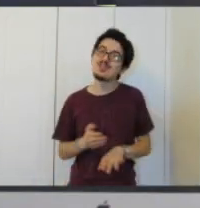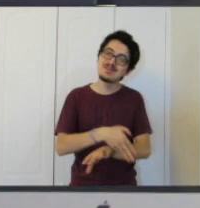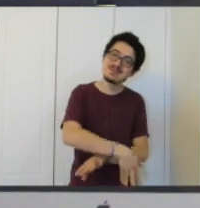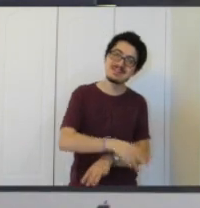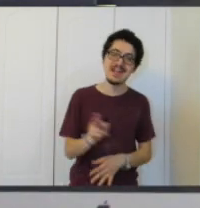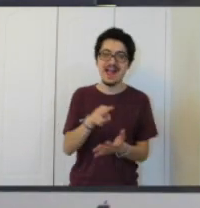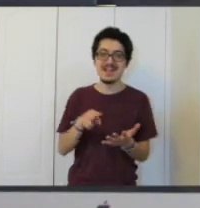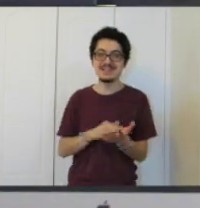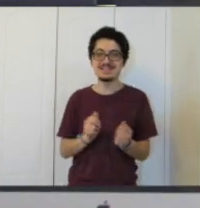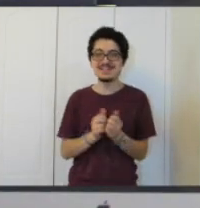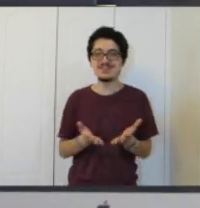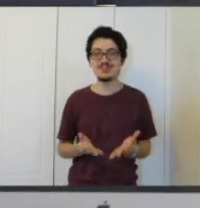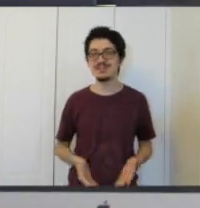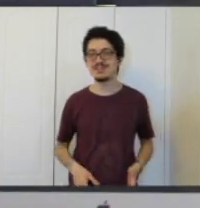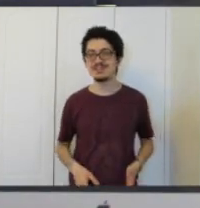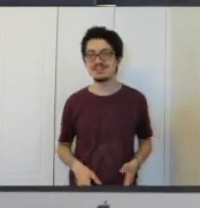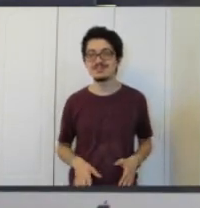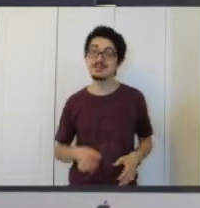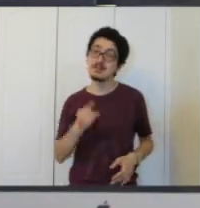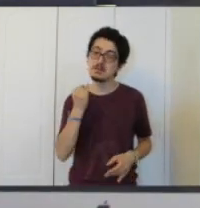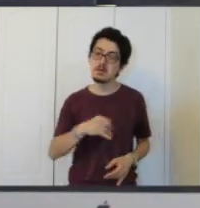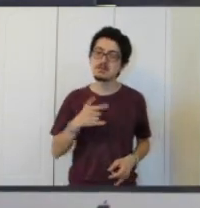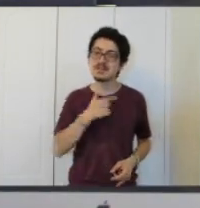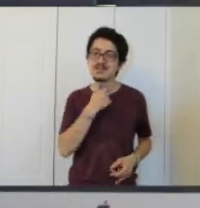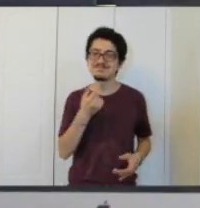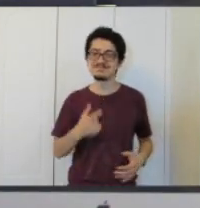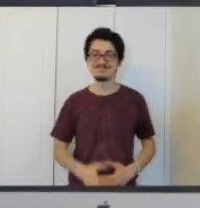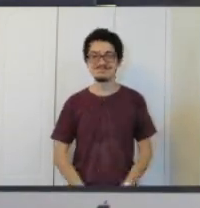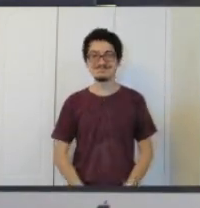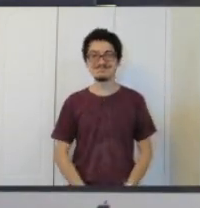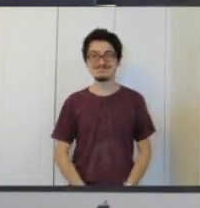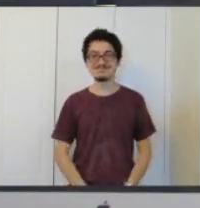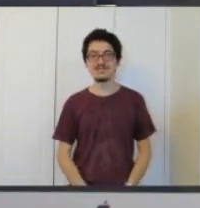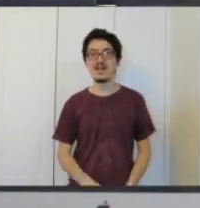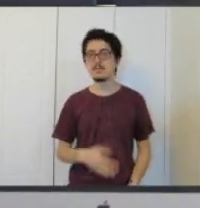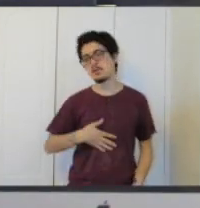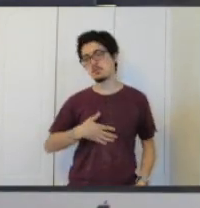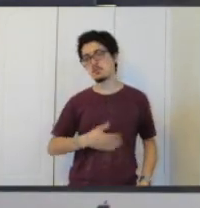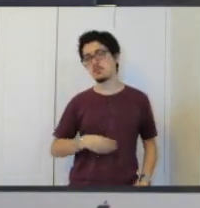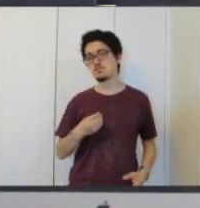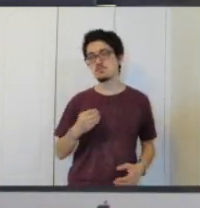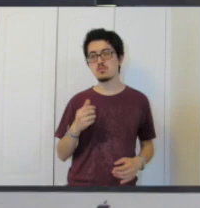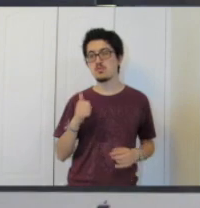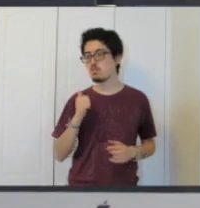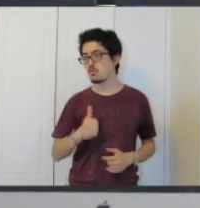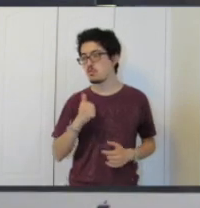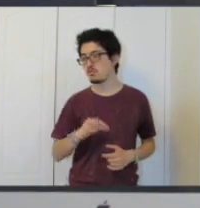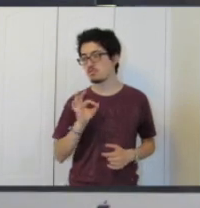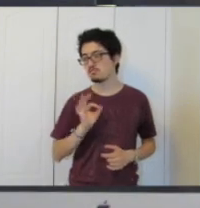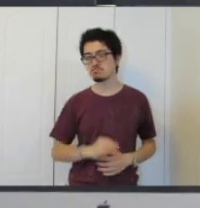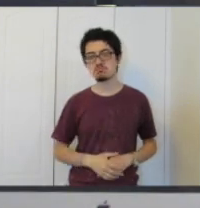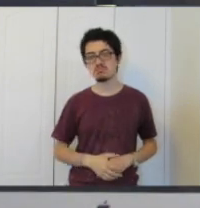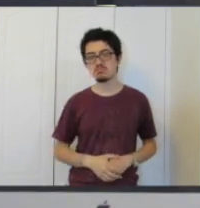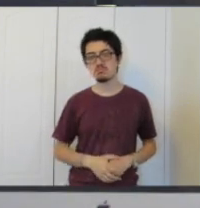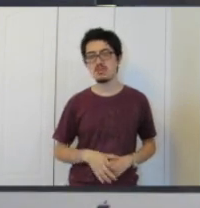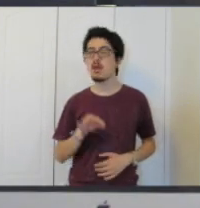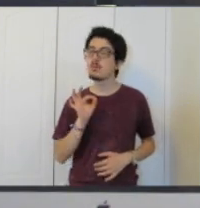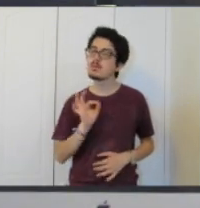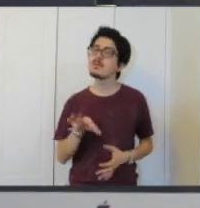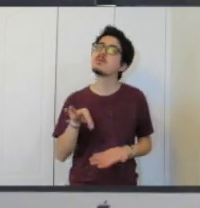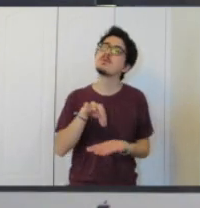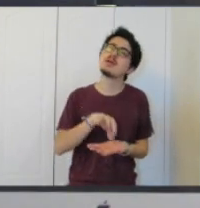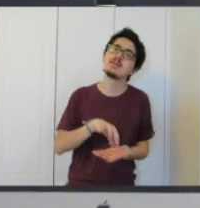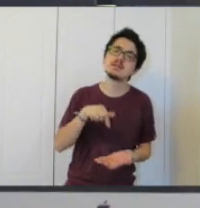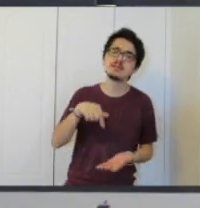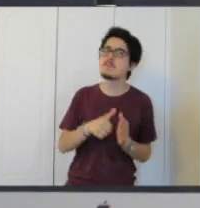porque obviamente es un spoiler enorme, pero mira, les puedo decir que es un libro que me gustó mucho, que vale la pena leer. El personaje